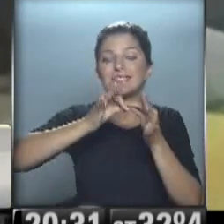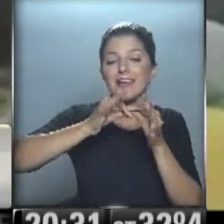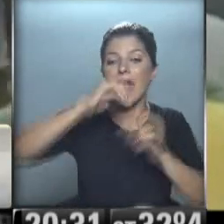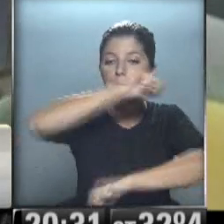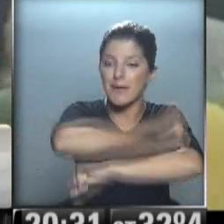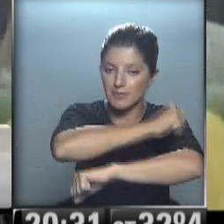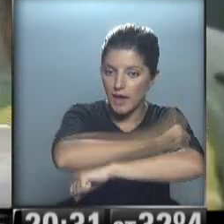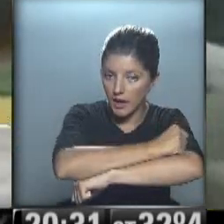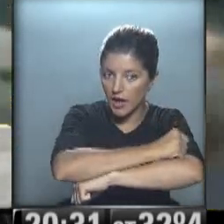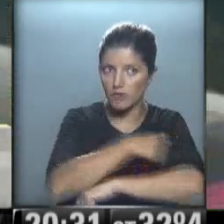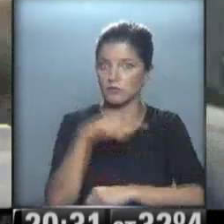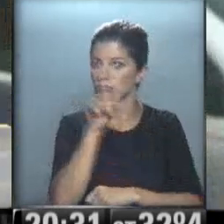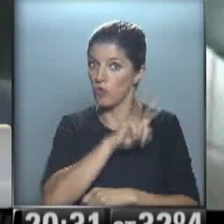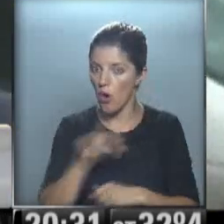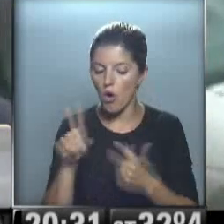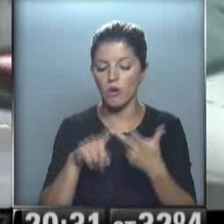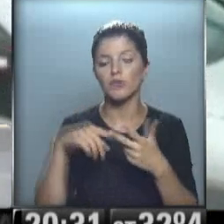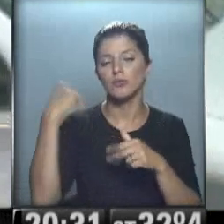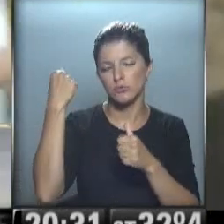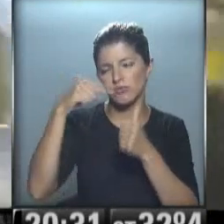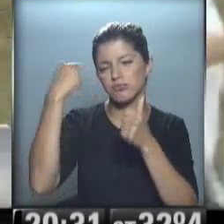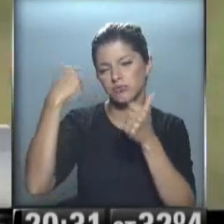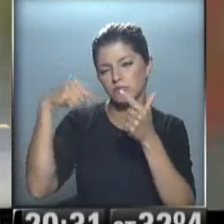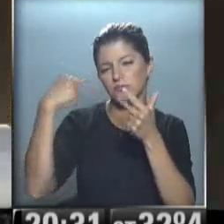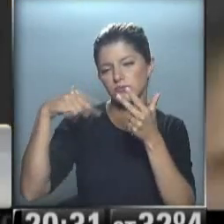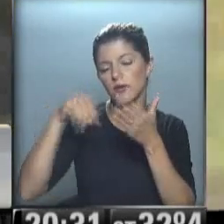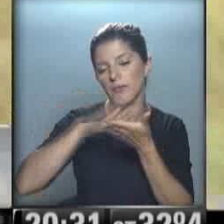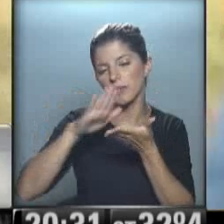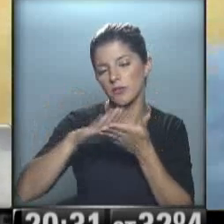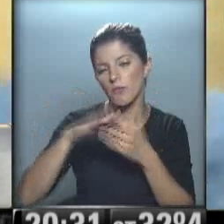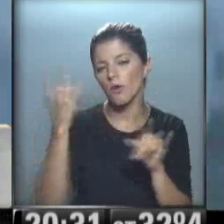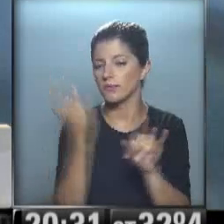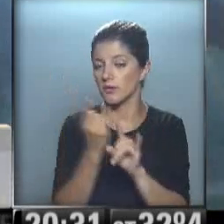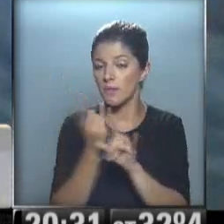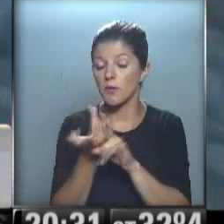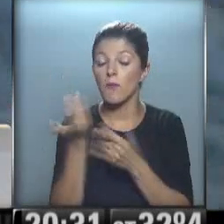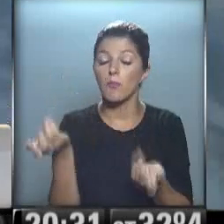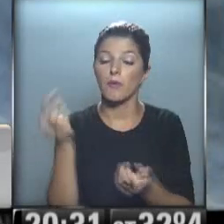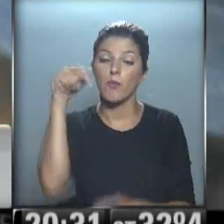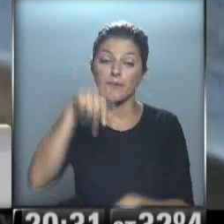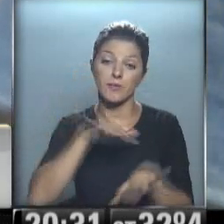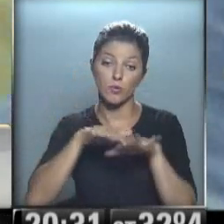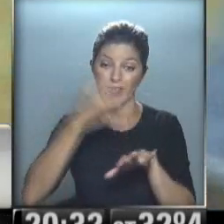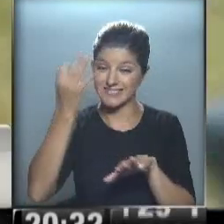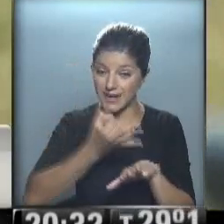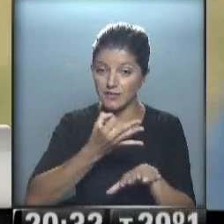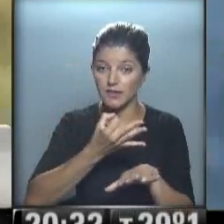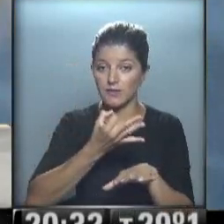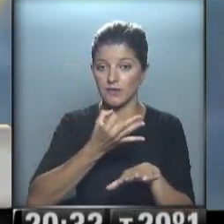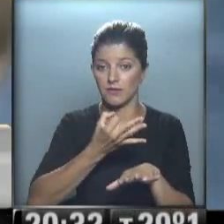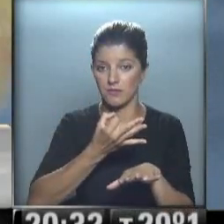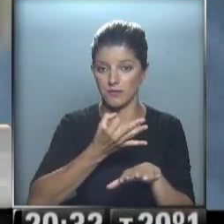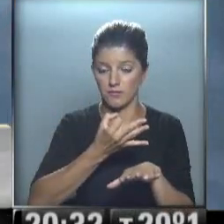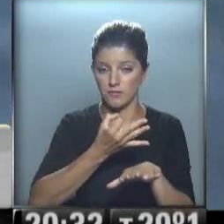y todas estas cuestiones las repetimos siempre hasta el cansancio en este caso puntual ha sucedido